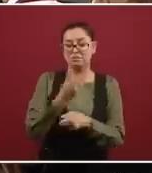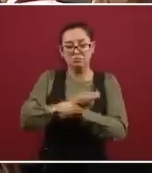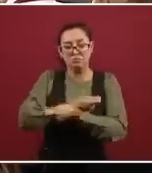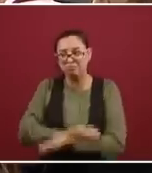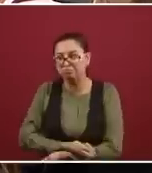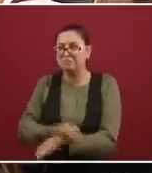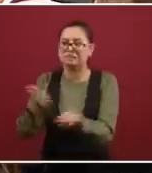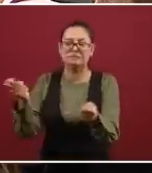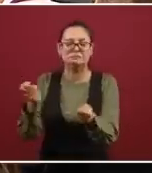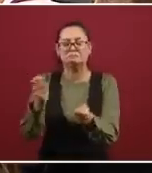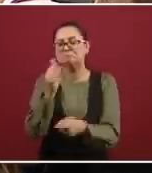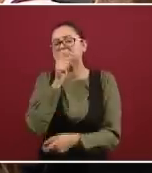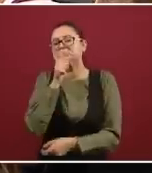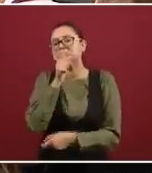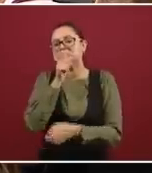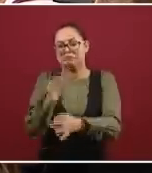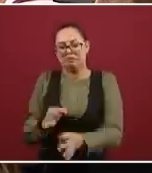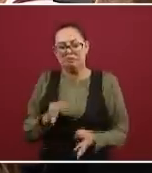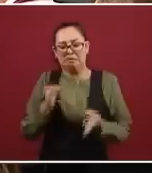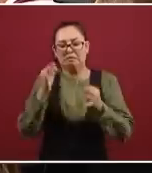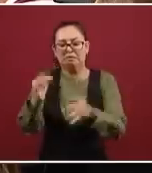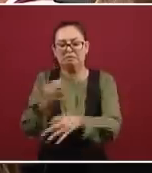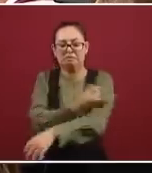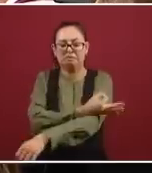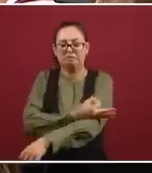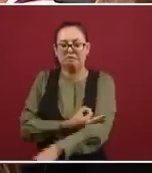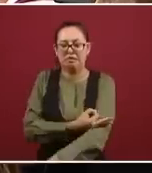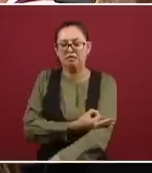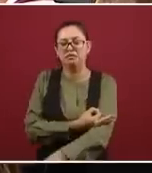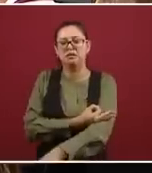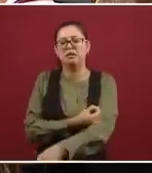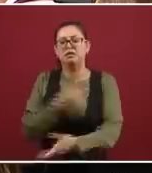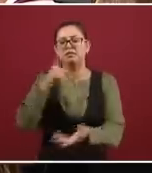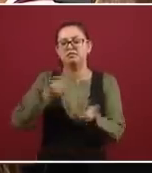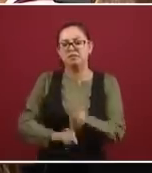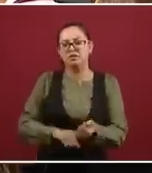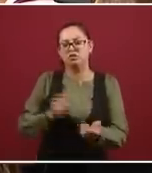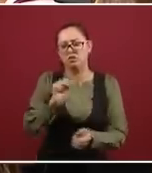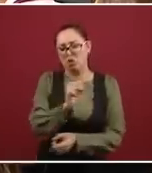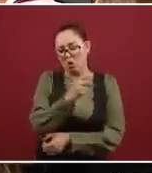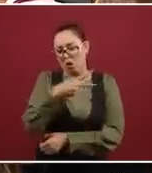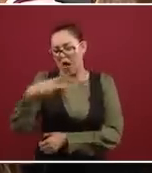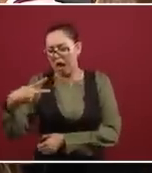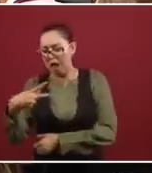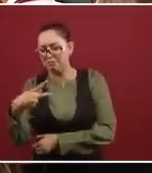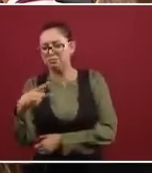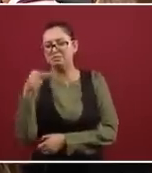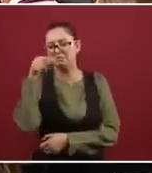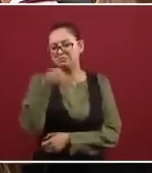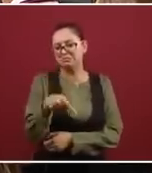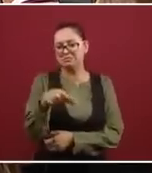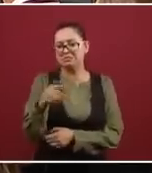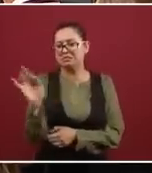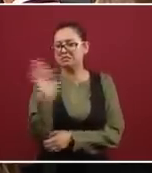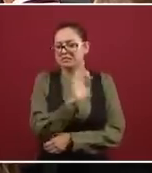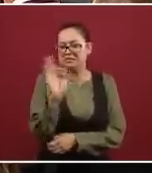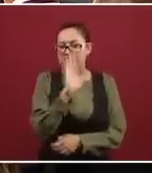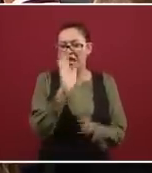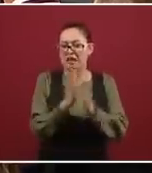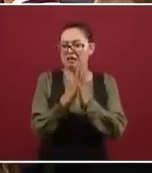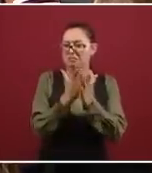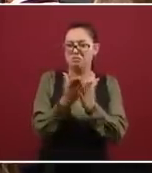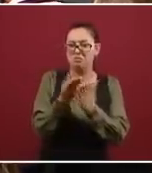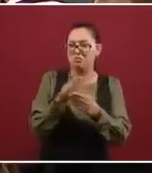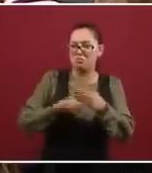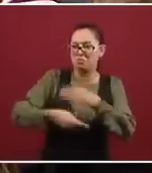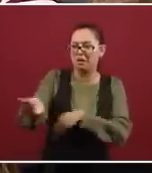estaría atendiendo a través de una aplicación digital en los puntos a donde no pudieran, no llegaran a tiempo,